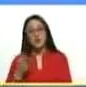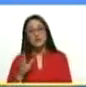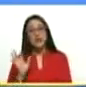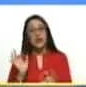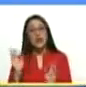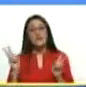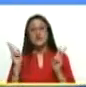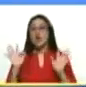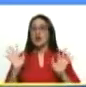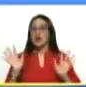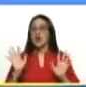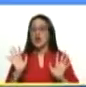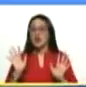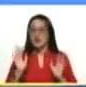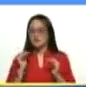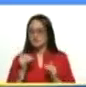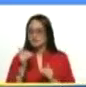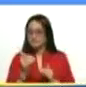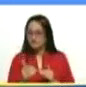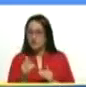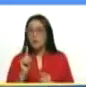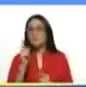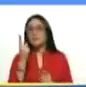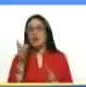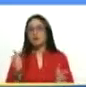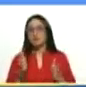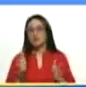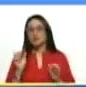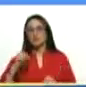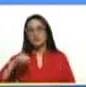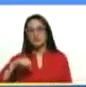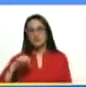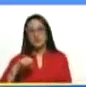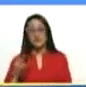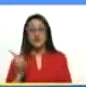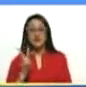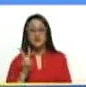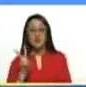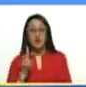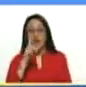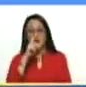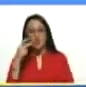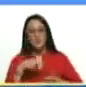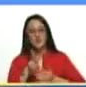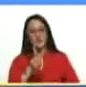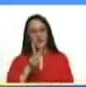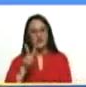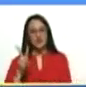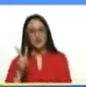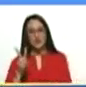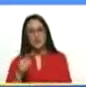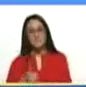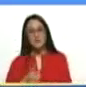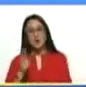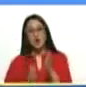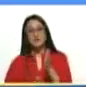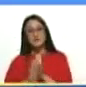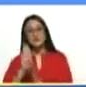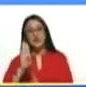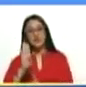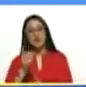victoria. No cantemos victoria, un primer logro, que Venezuela tuviera en el año 2022 el mayor